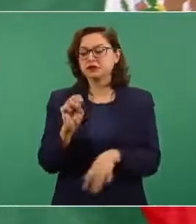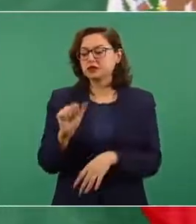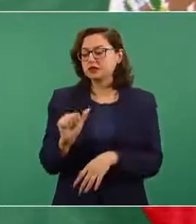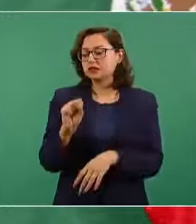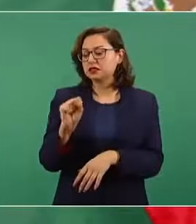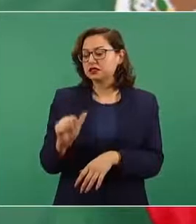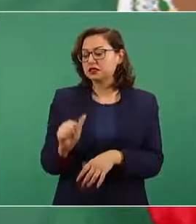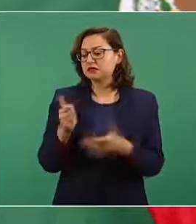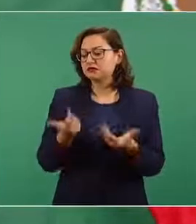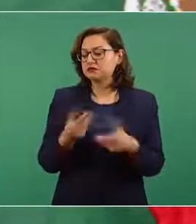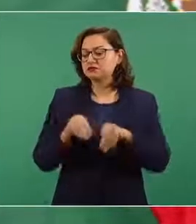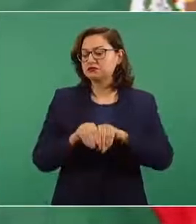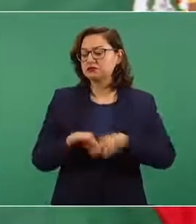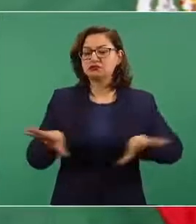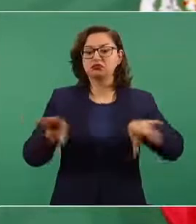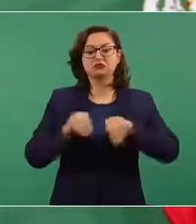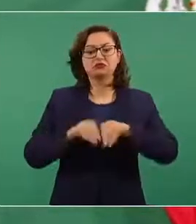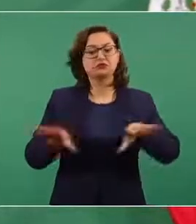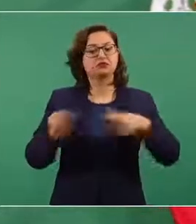Nosotros